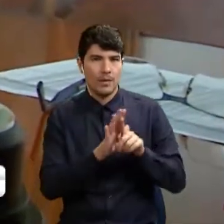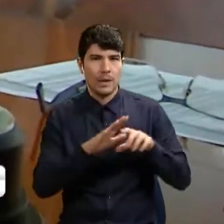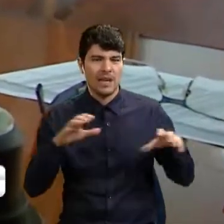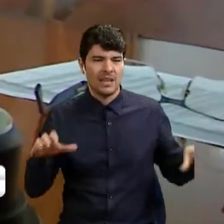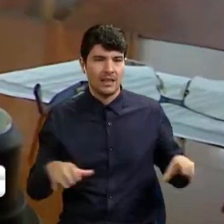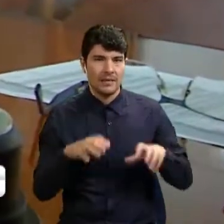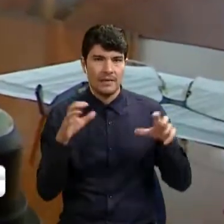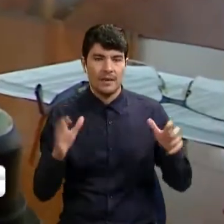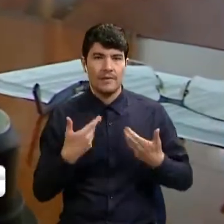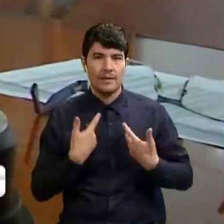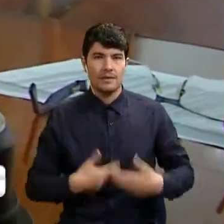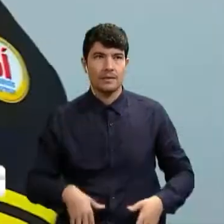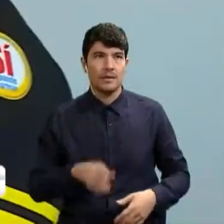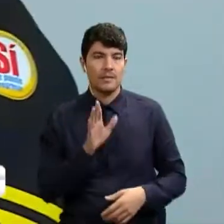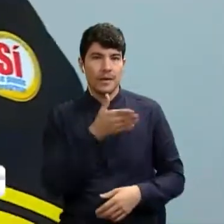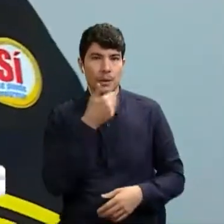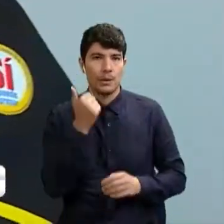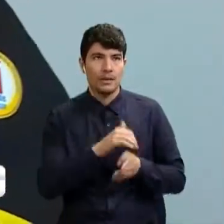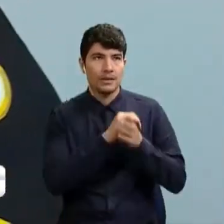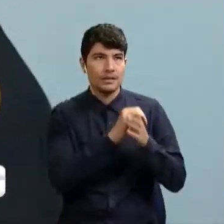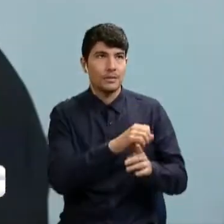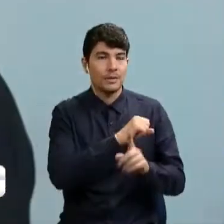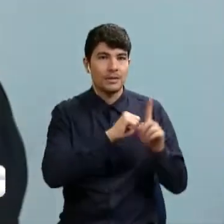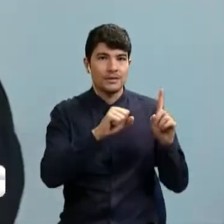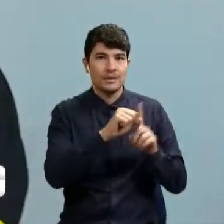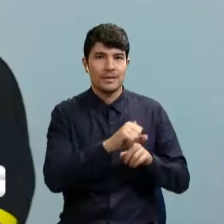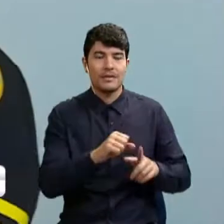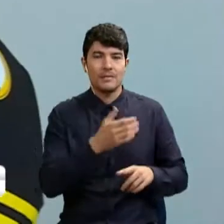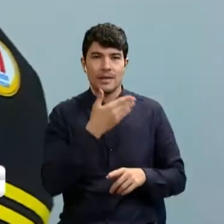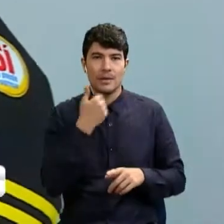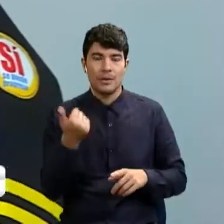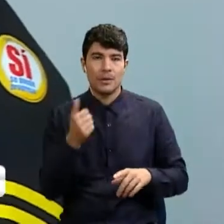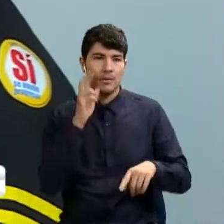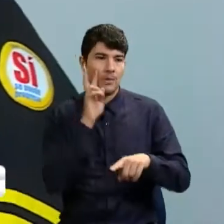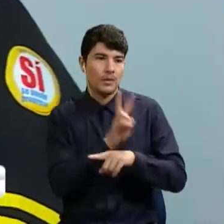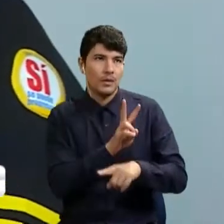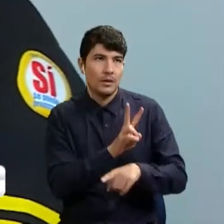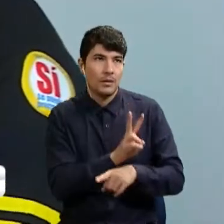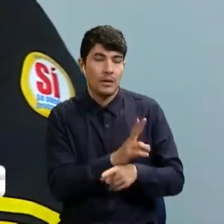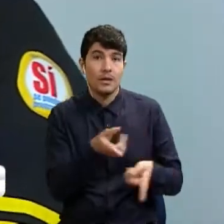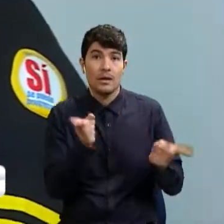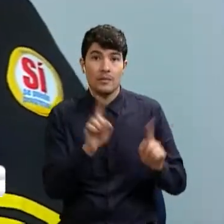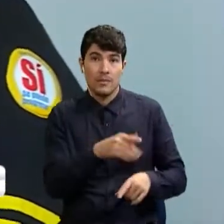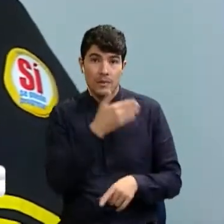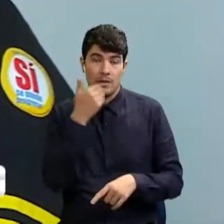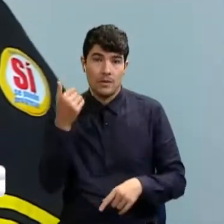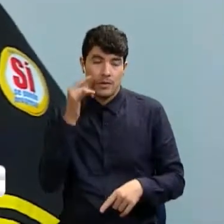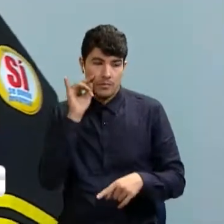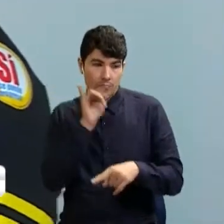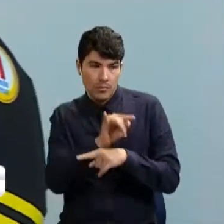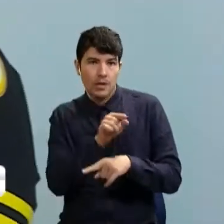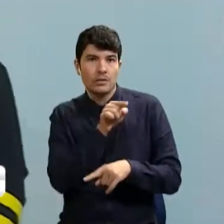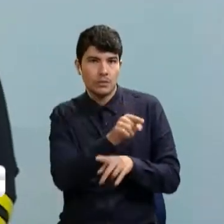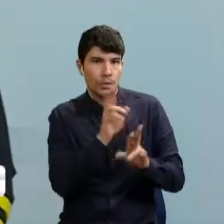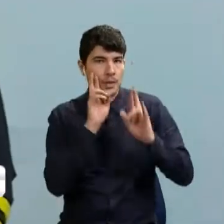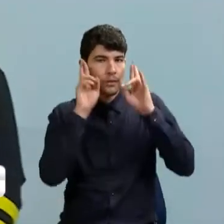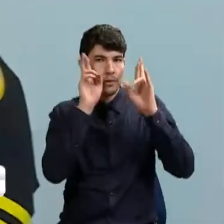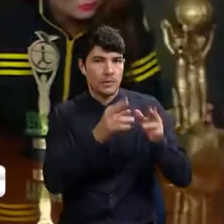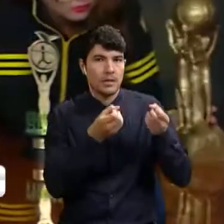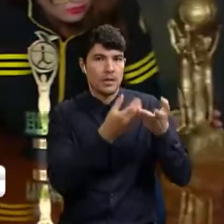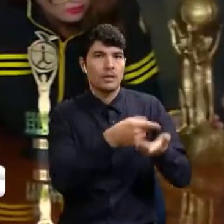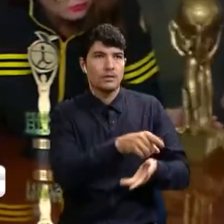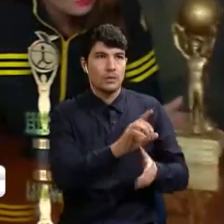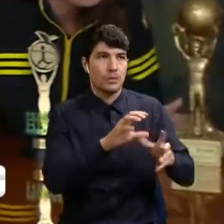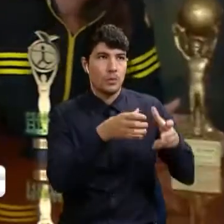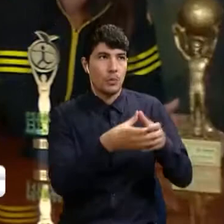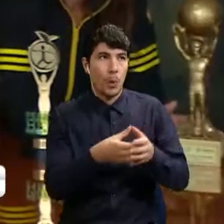programa, mejor gestor municipal, mejor monitor no profesional y mejor supervisor fueron los galardones recibidos.